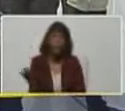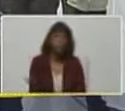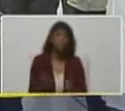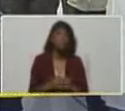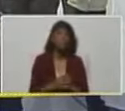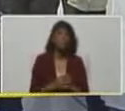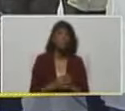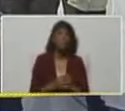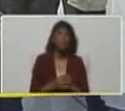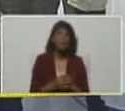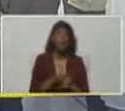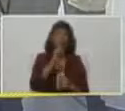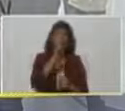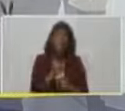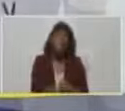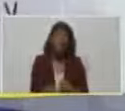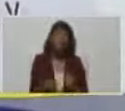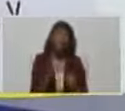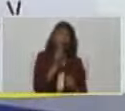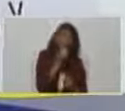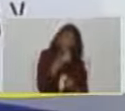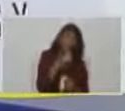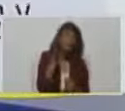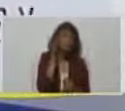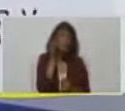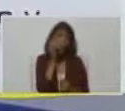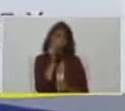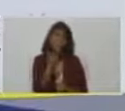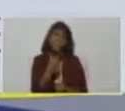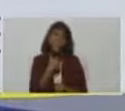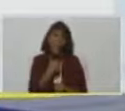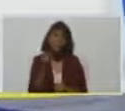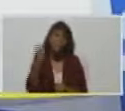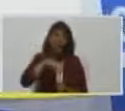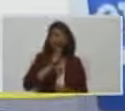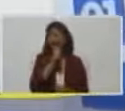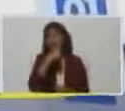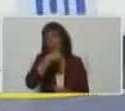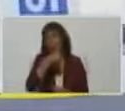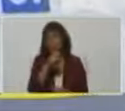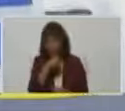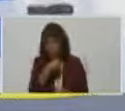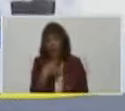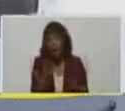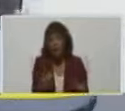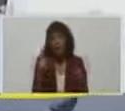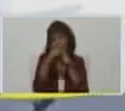adulto mayor o abuelo o abuela. A mí me gusta más el concepto de abuelo y abuela.